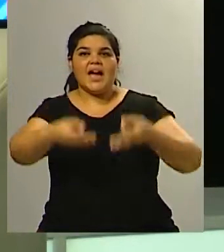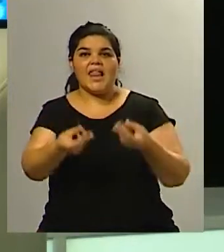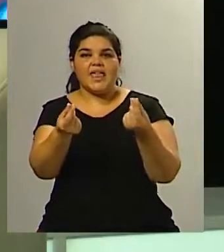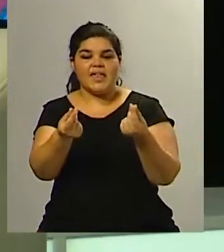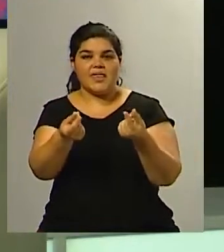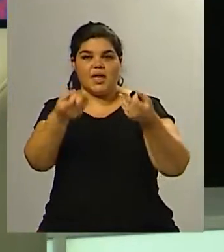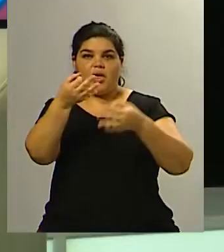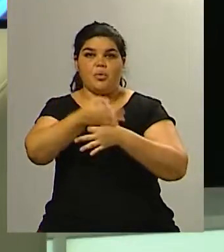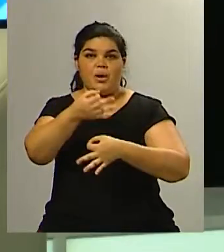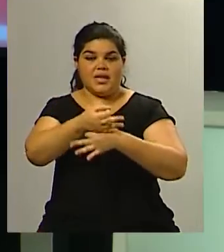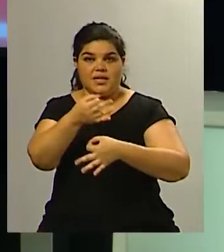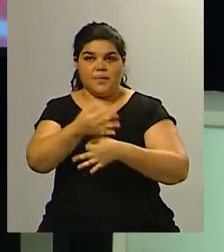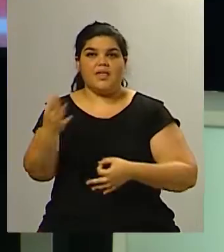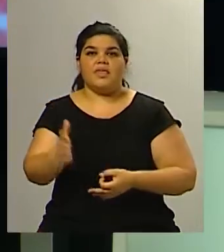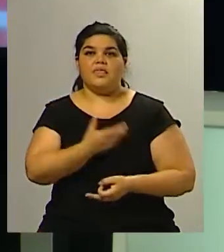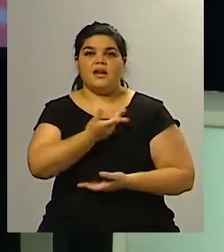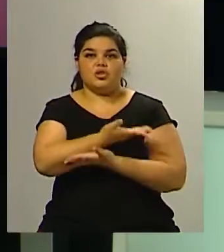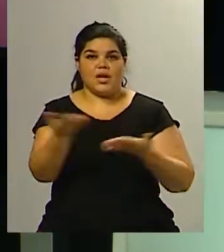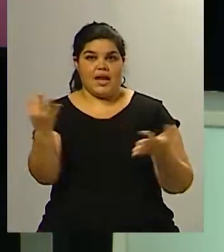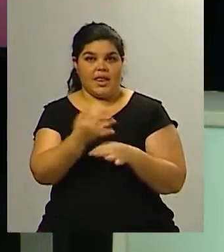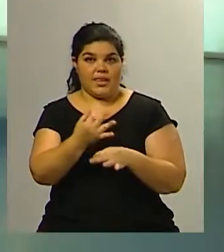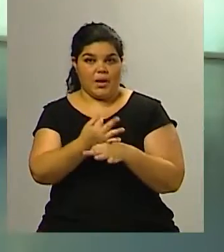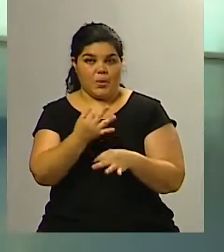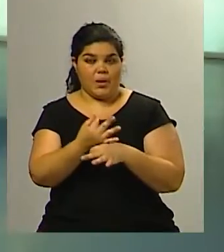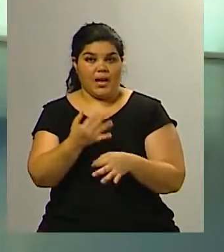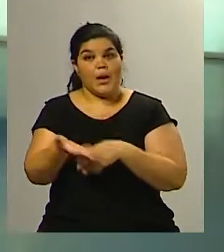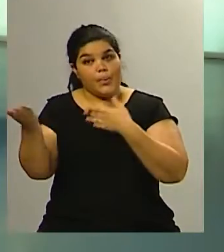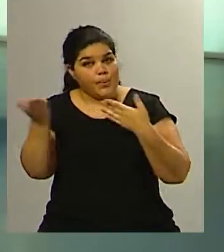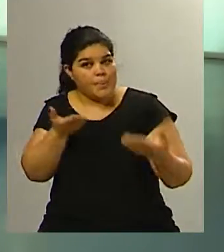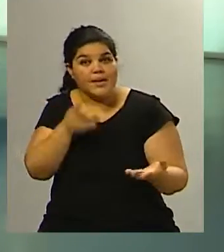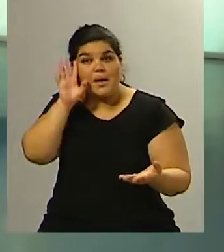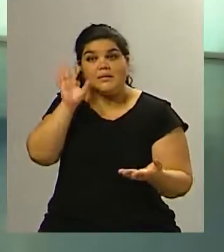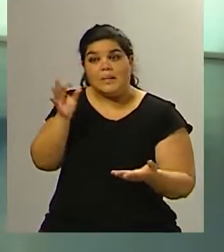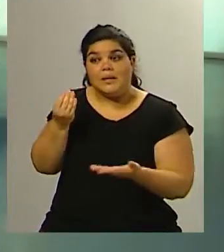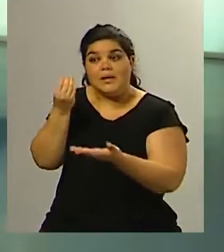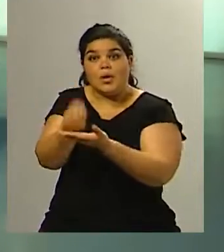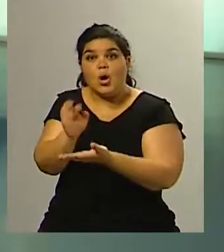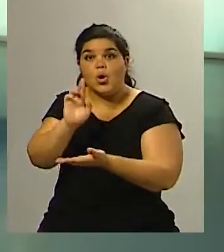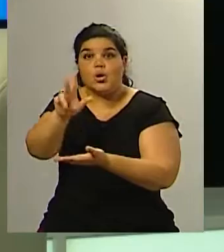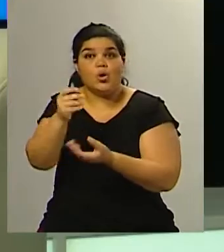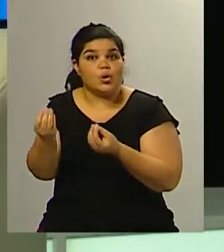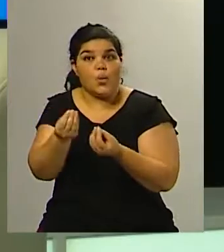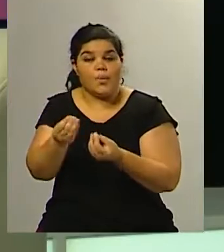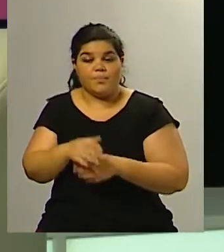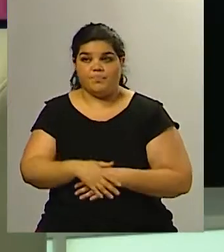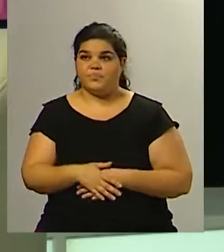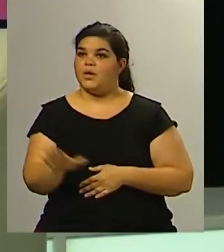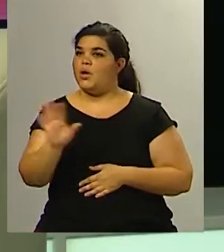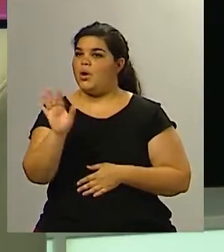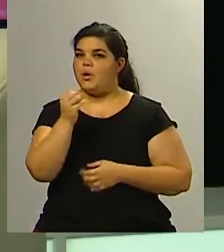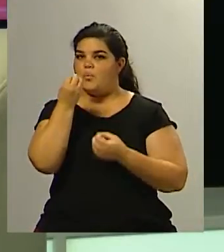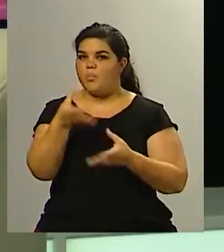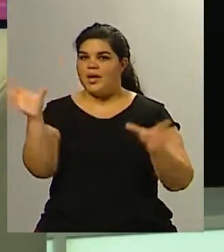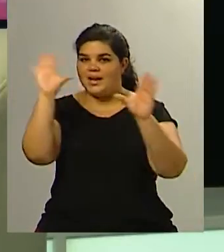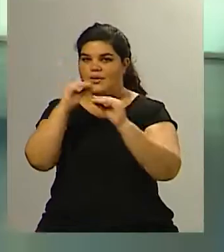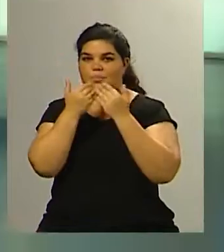Dirección General de Escuelas. Le voy a dar la bienvenida y le voy a preguntar qué tal es estar ahí. Romina, ¿qué tal? Bienvenida, buenas noches. Buenas noches, Claudia. Muchas gracias por la